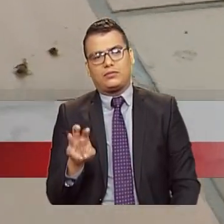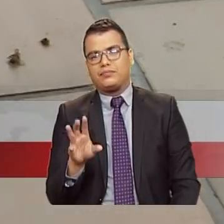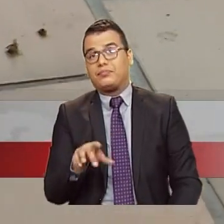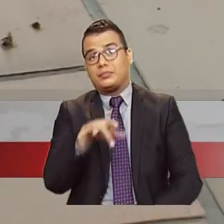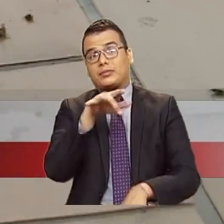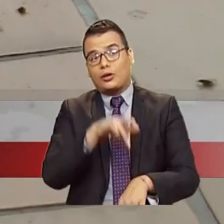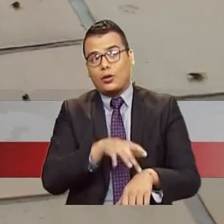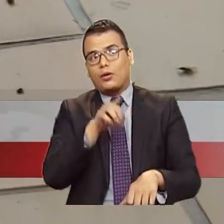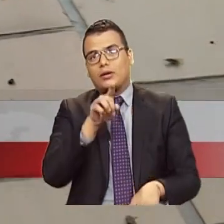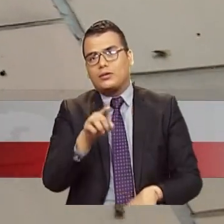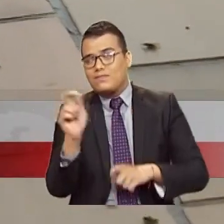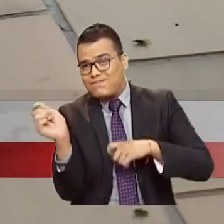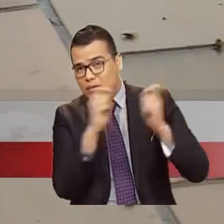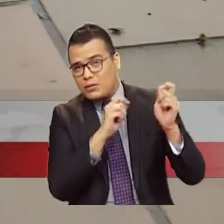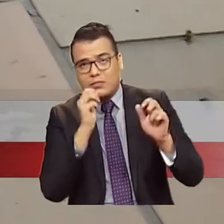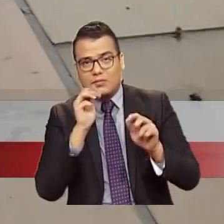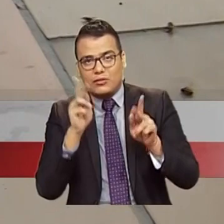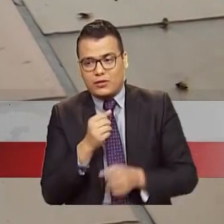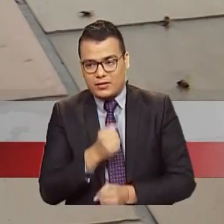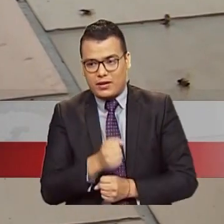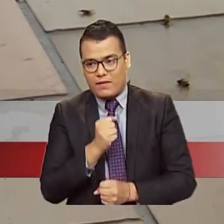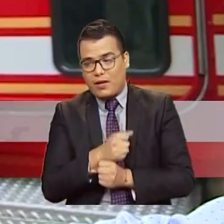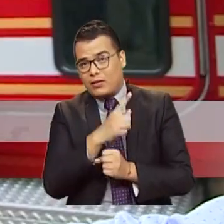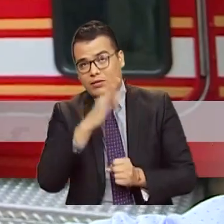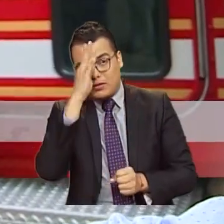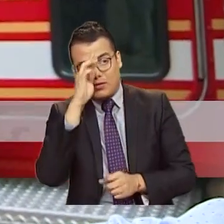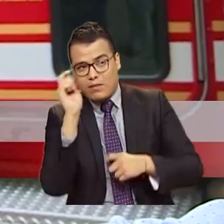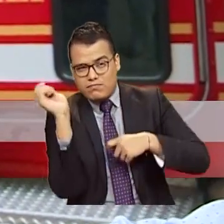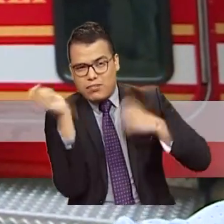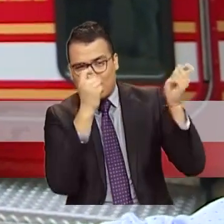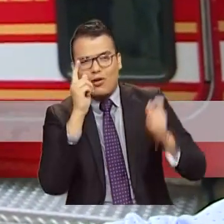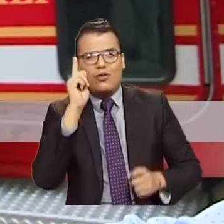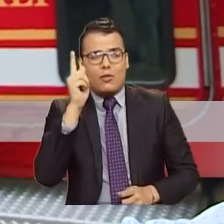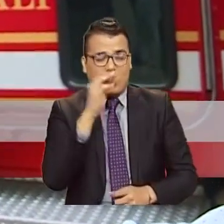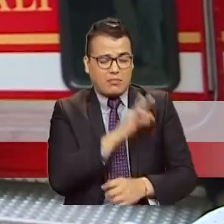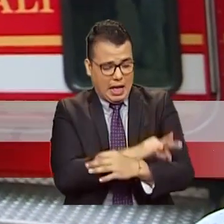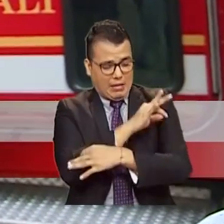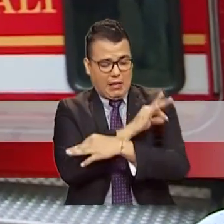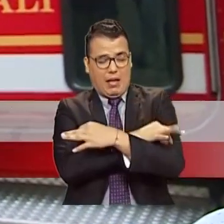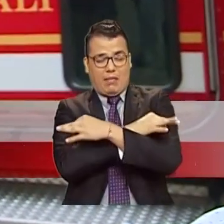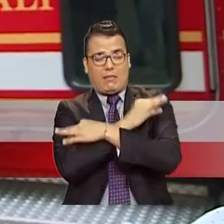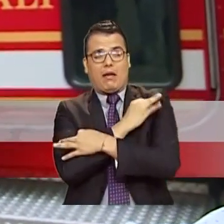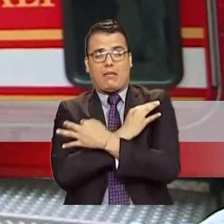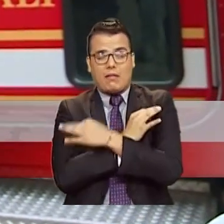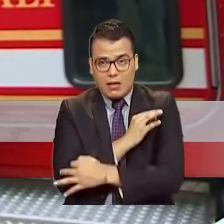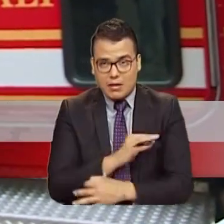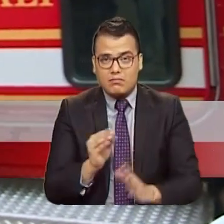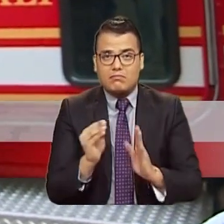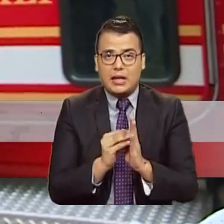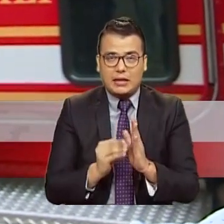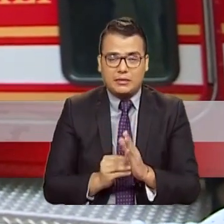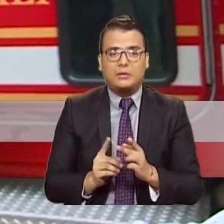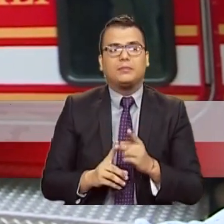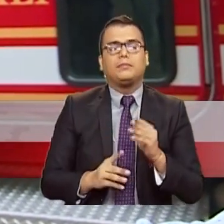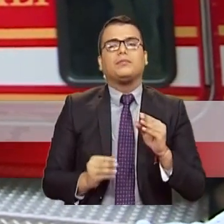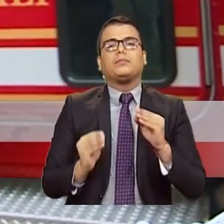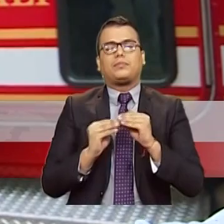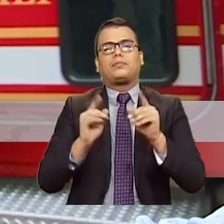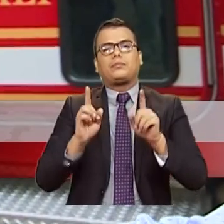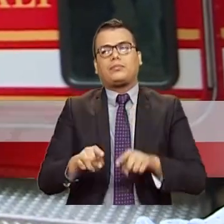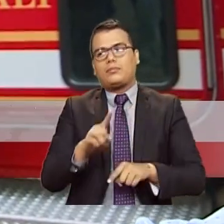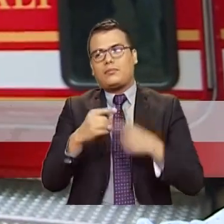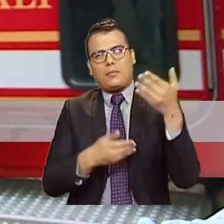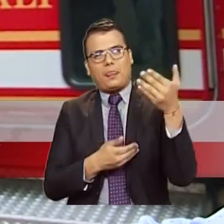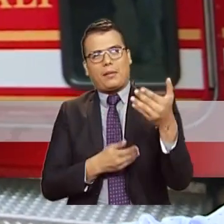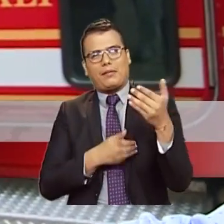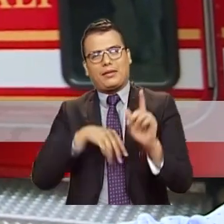necesario trasladar a uno de los trabajadores a un hospital por la cantidad de picaduras que tuvo. Igualmente había una